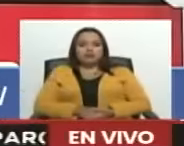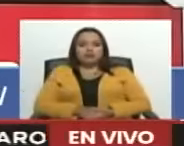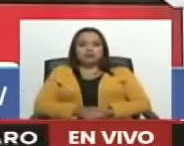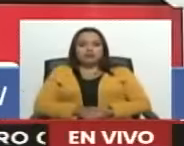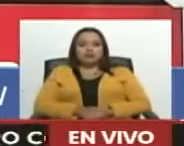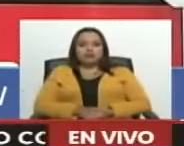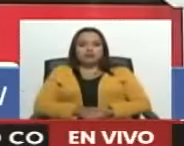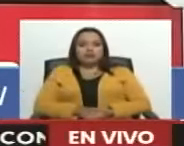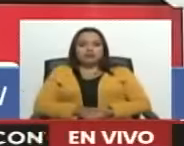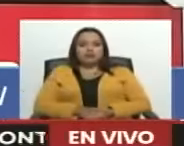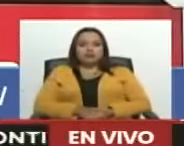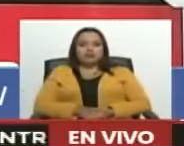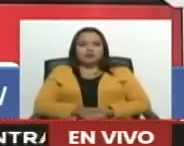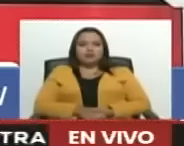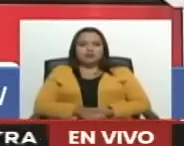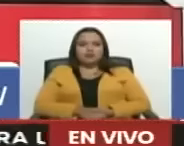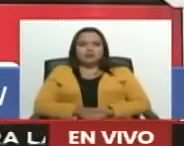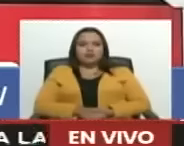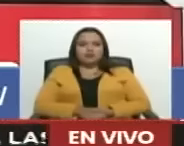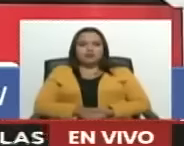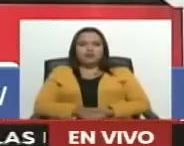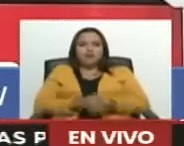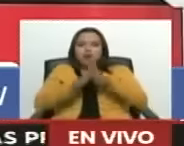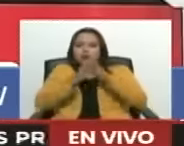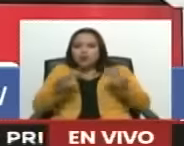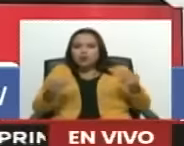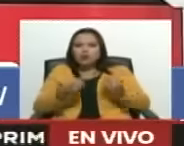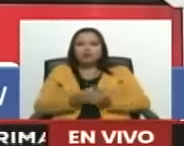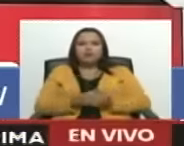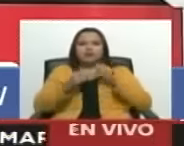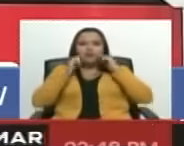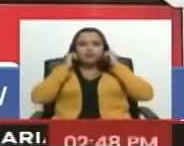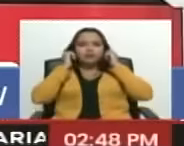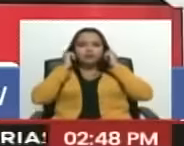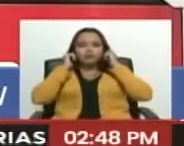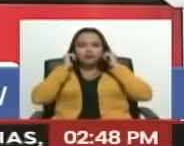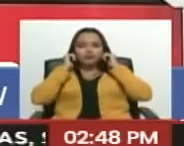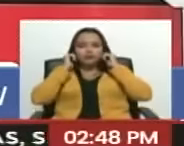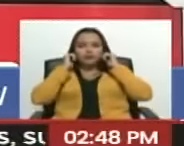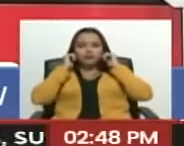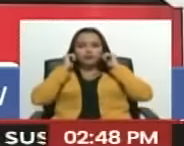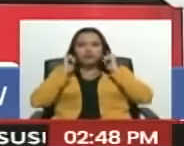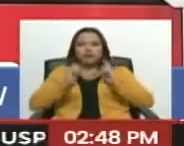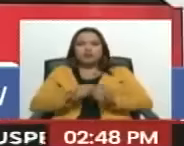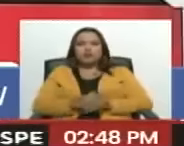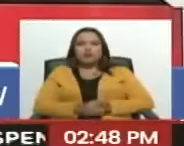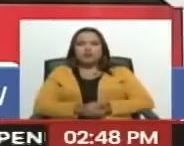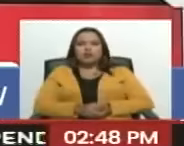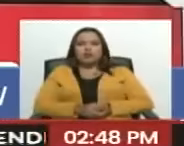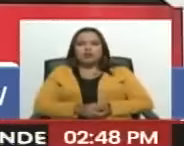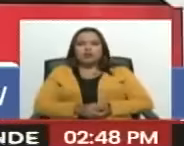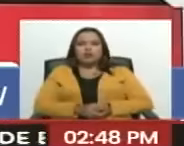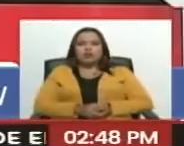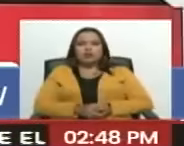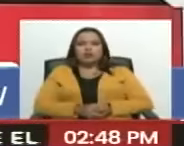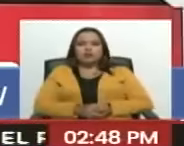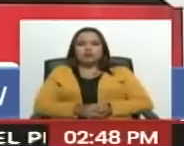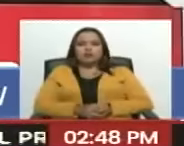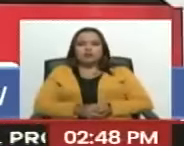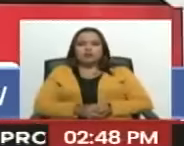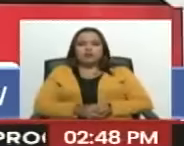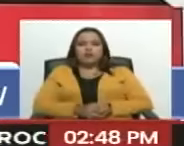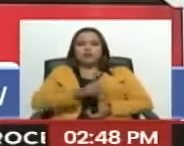con todo el bagaje de, bueno, de cuántos eventos, 29 hemos hecho en 23 años, 24 años de